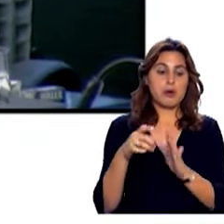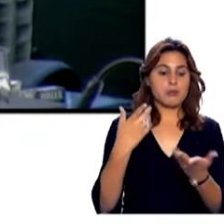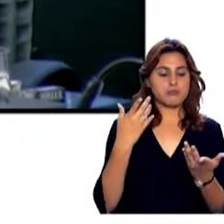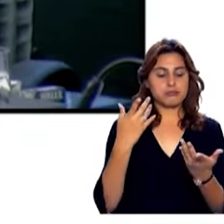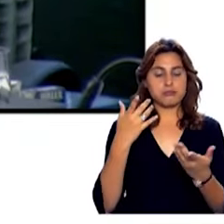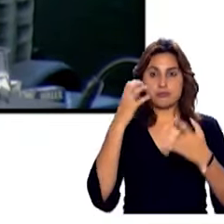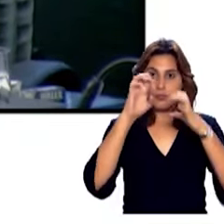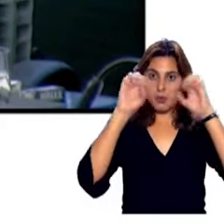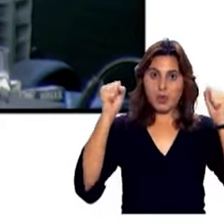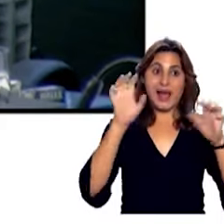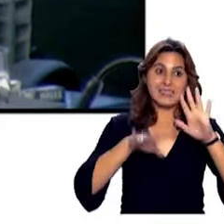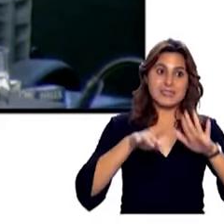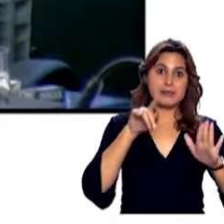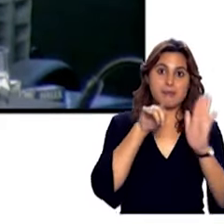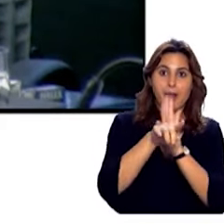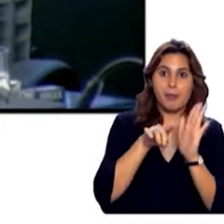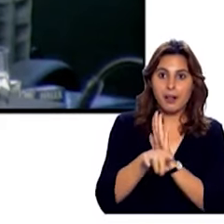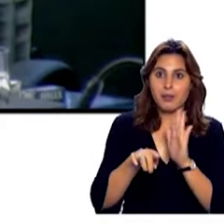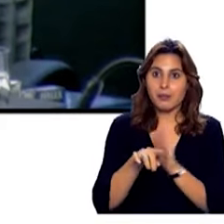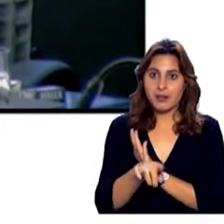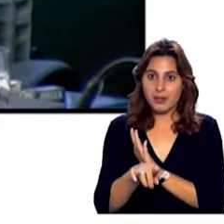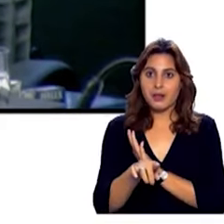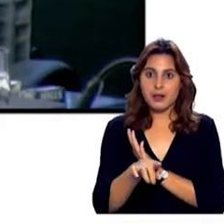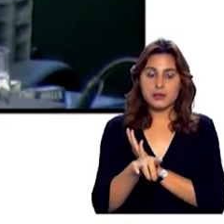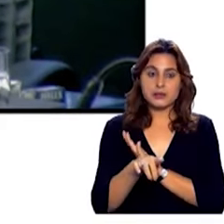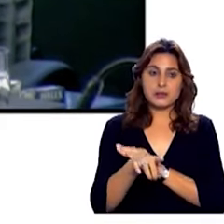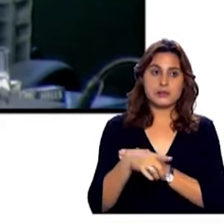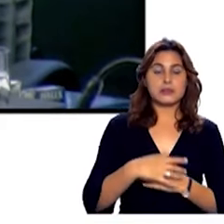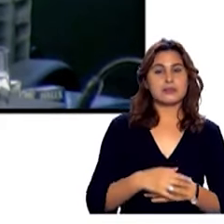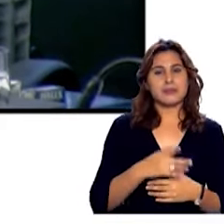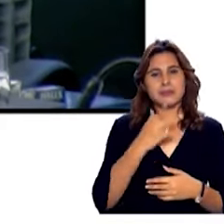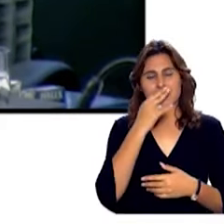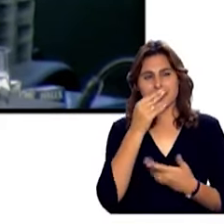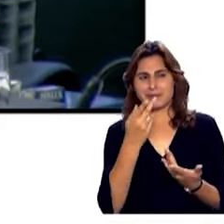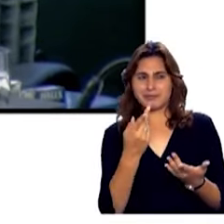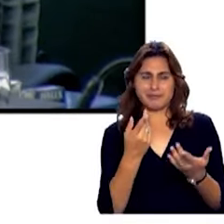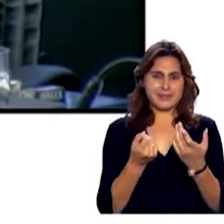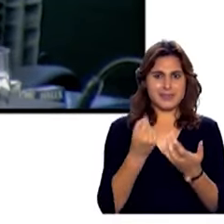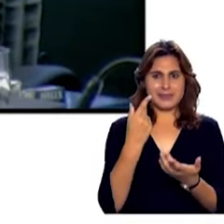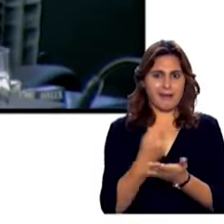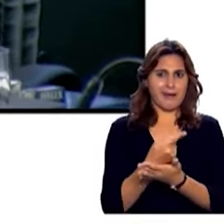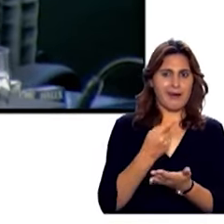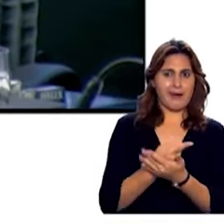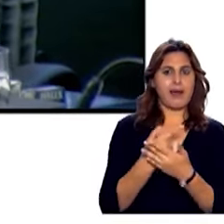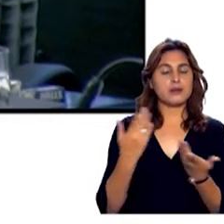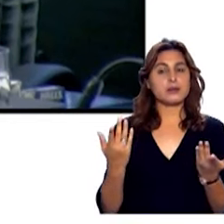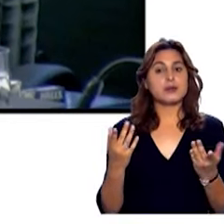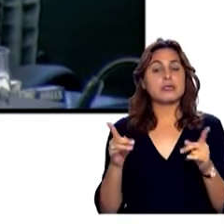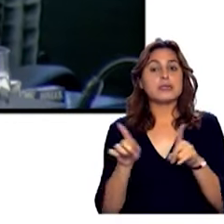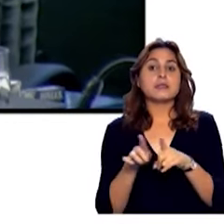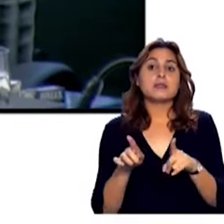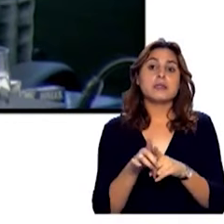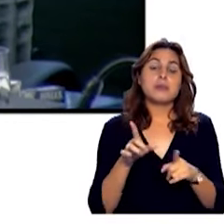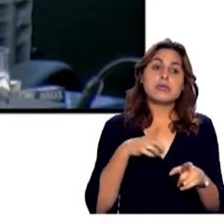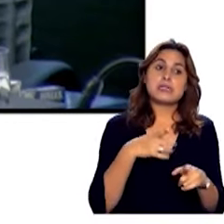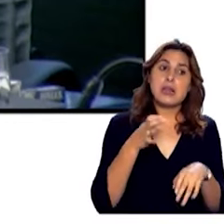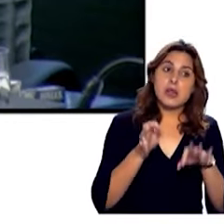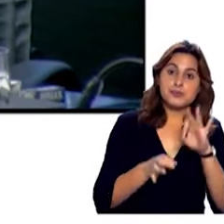J proces Imaginem ejemplo se ha omitido en unicio la citación deguna dees que no ha podo